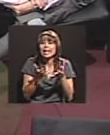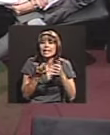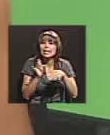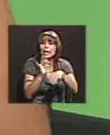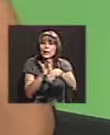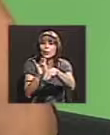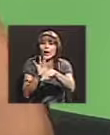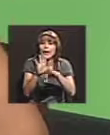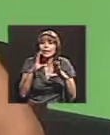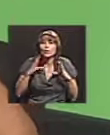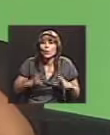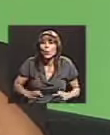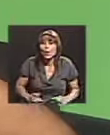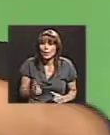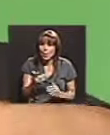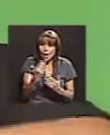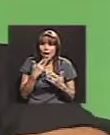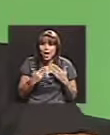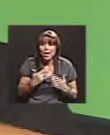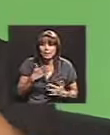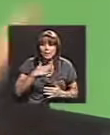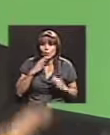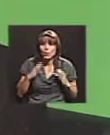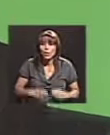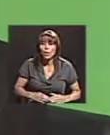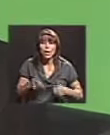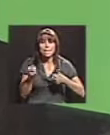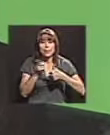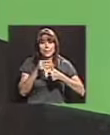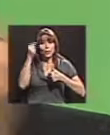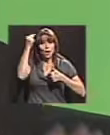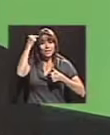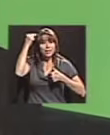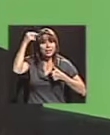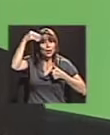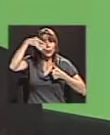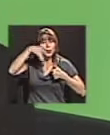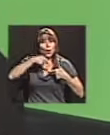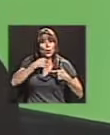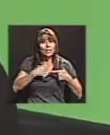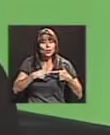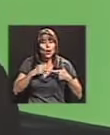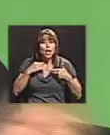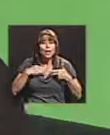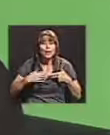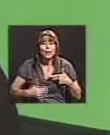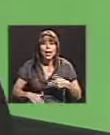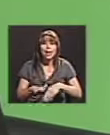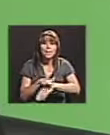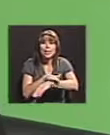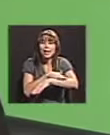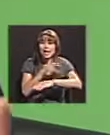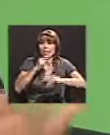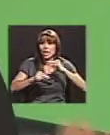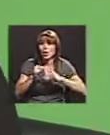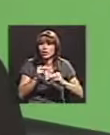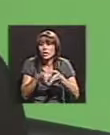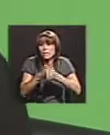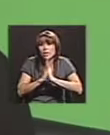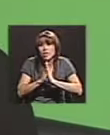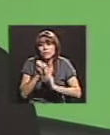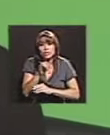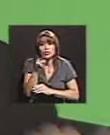acariciar y debo pasar por la cabeza por el corazón y bajar a la piel negocie pida si usted no sabe negociar y